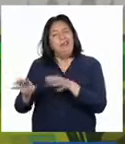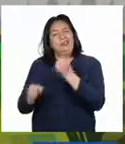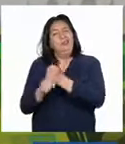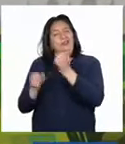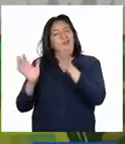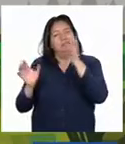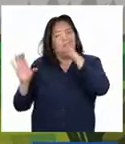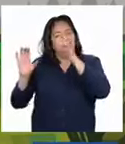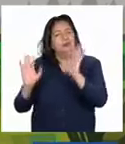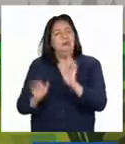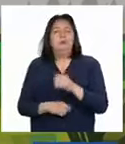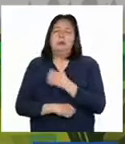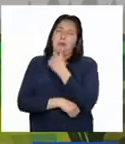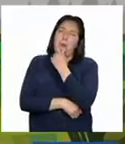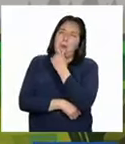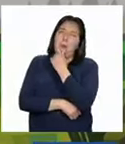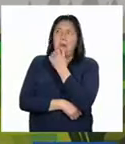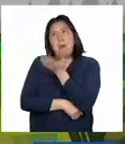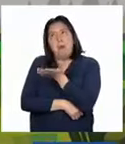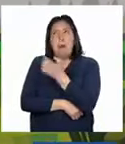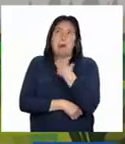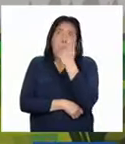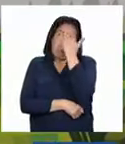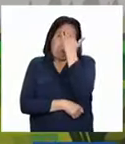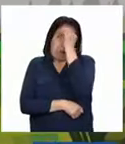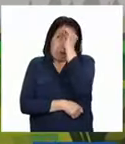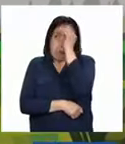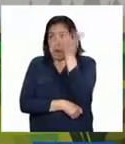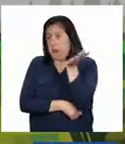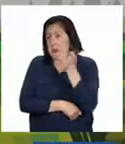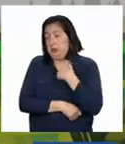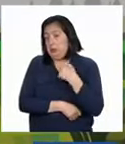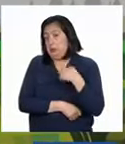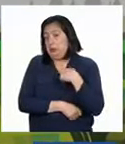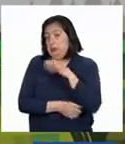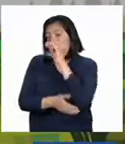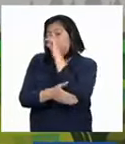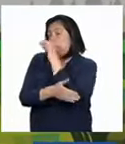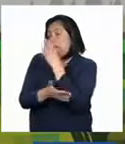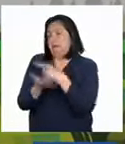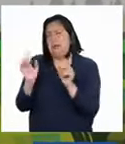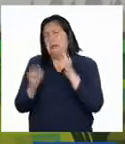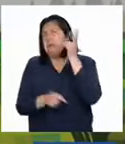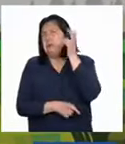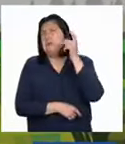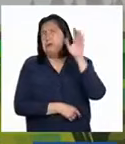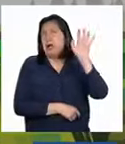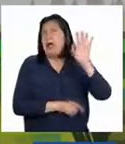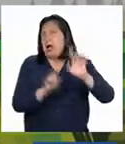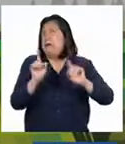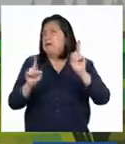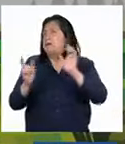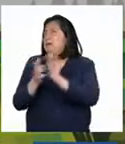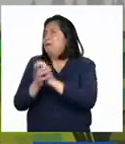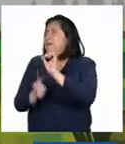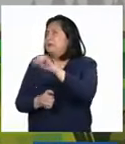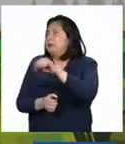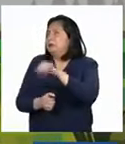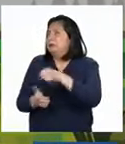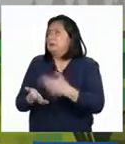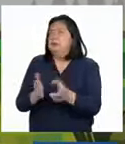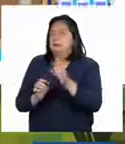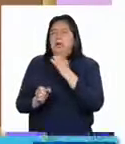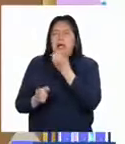científicos. Bueno, la verdad es que no sé mucho porque soy una cabeza, pero por ahí he escuchado de algunos amigos que lo